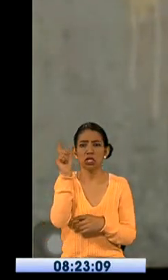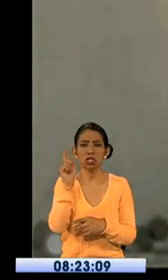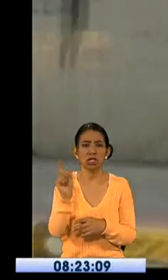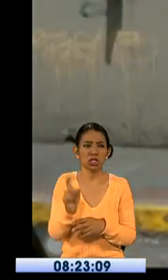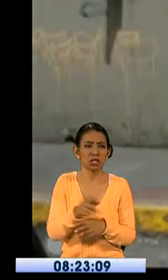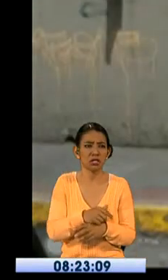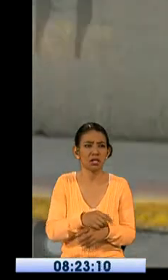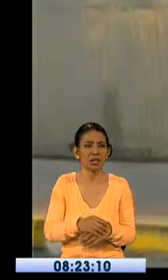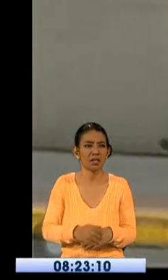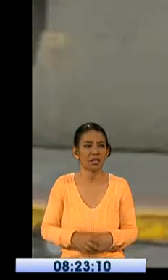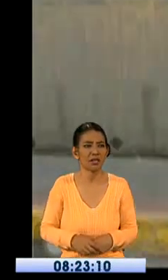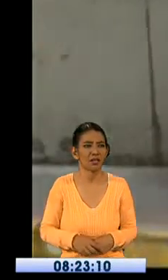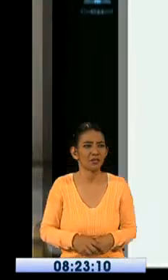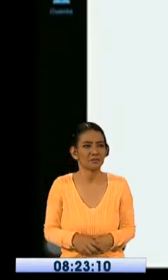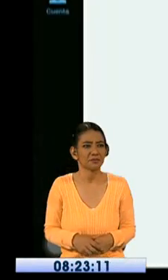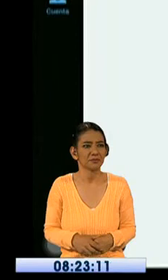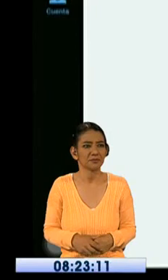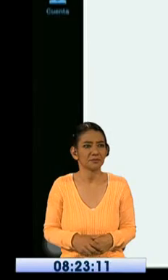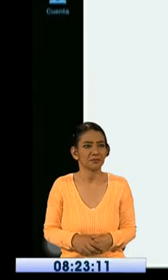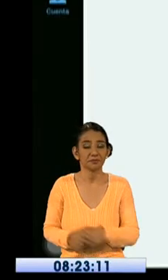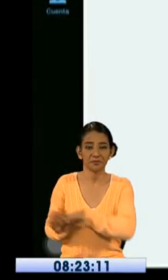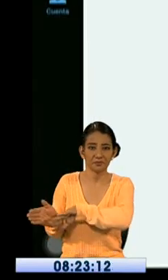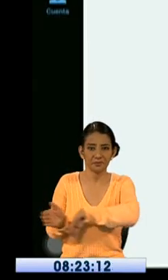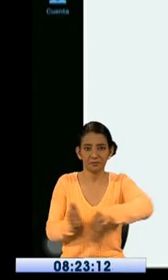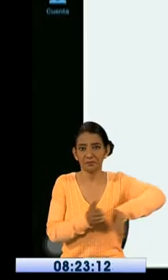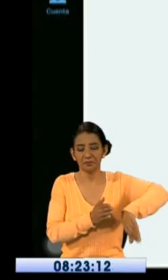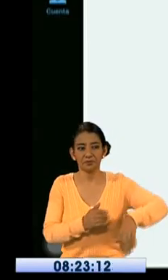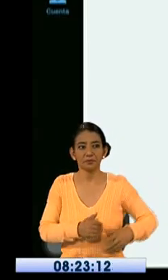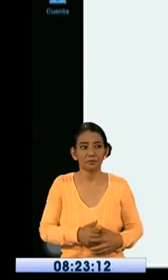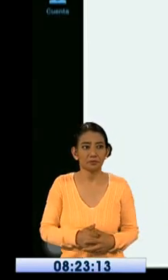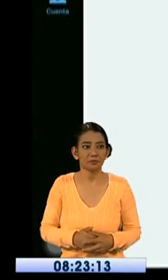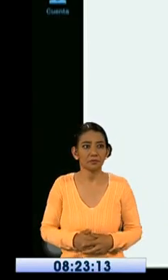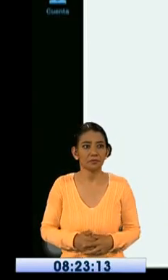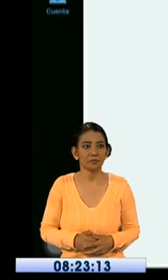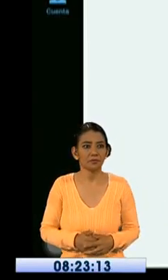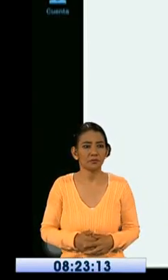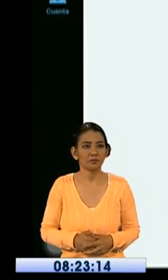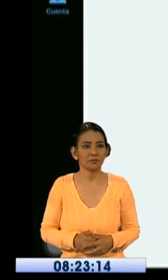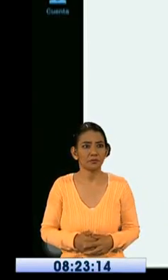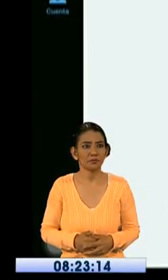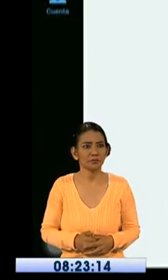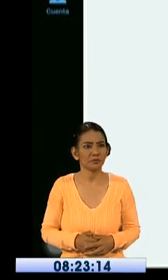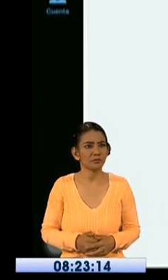dañan la ciudad. ¡Qué iras tengo, ¿eh? Acá, ¿cuándo